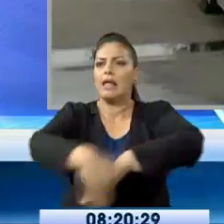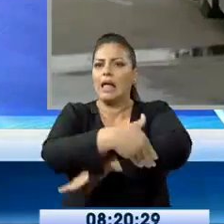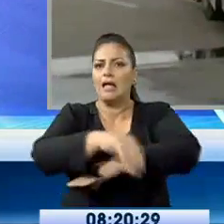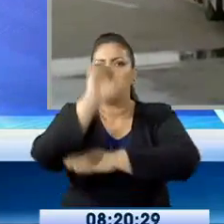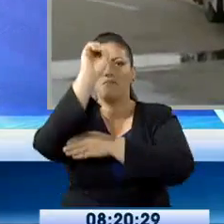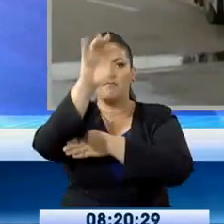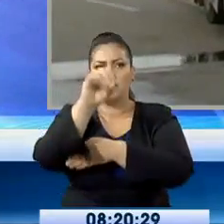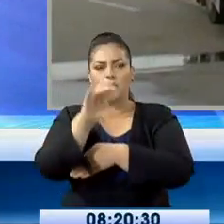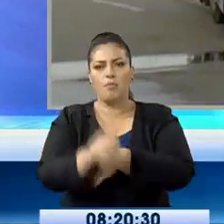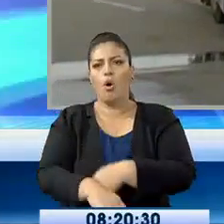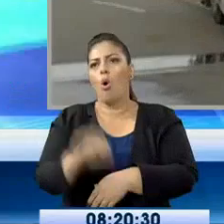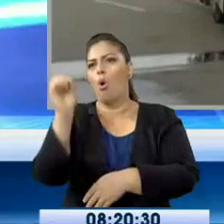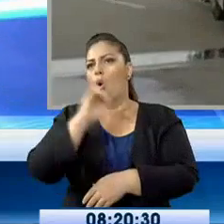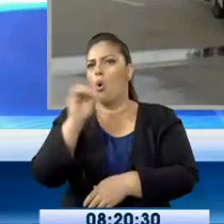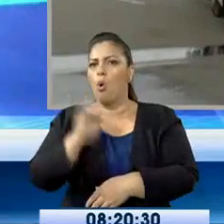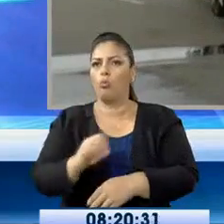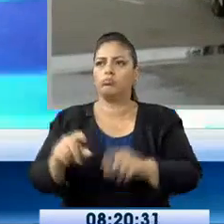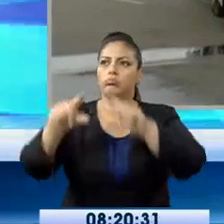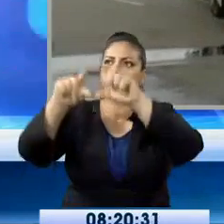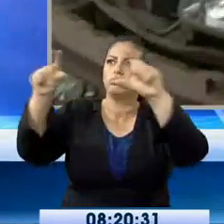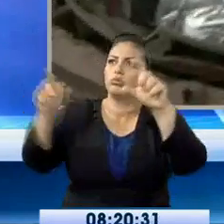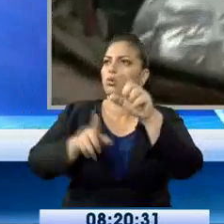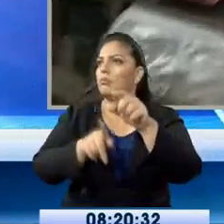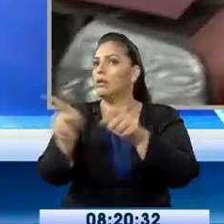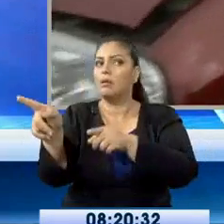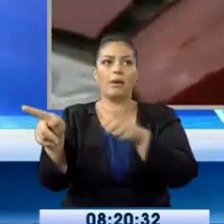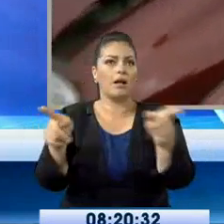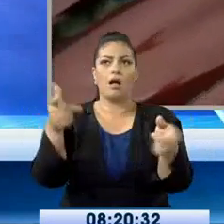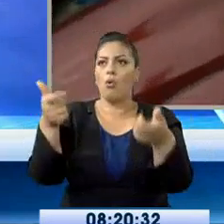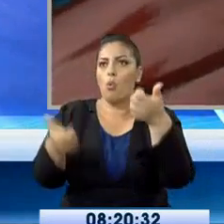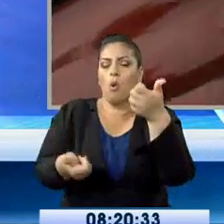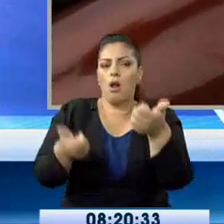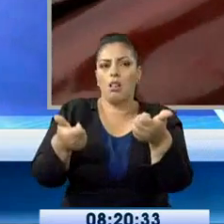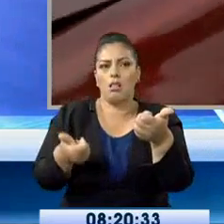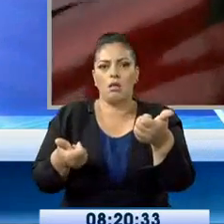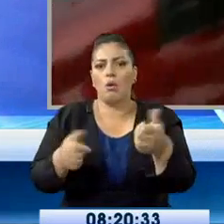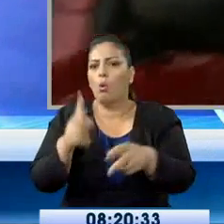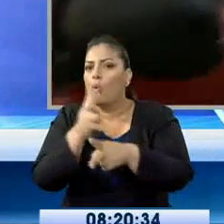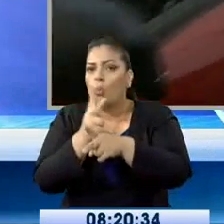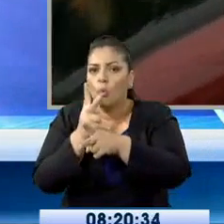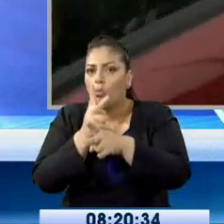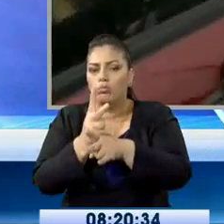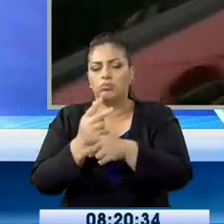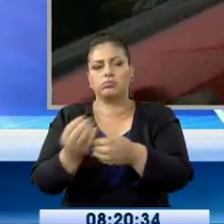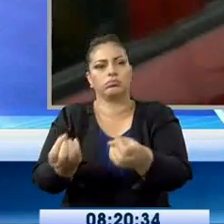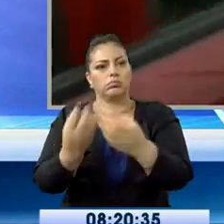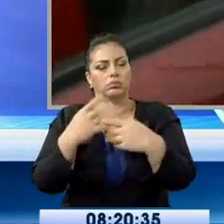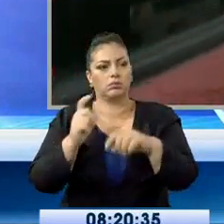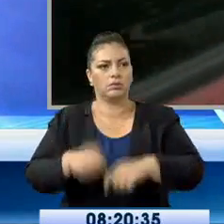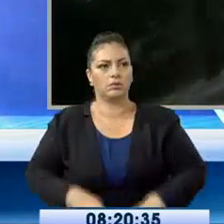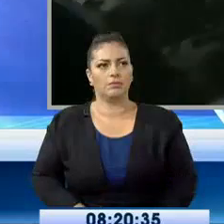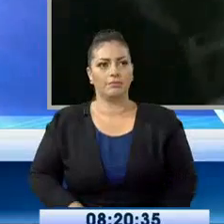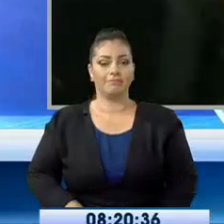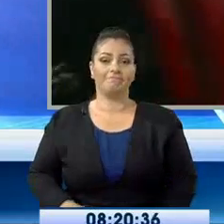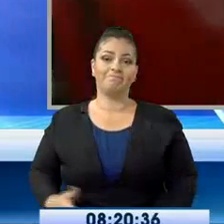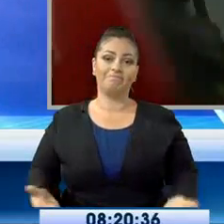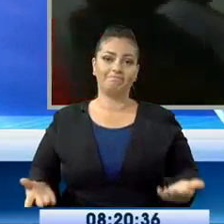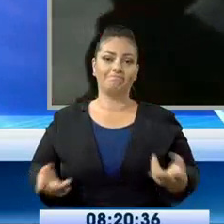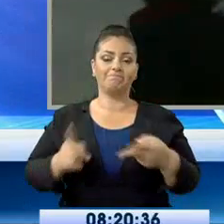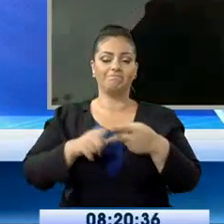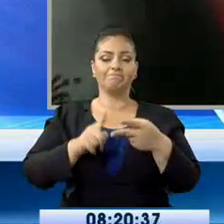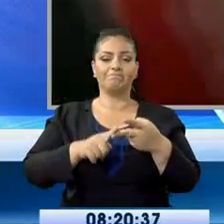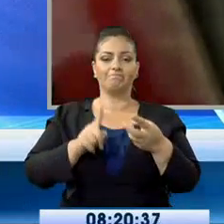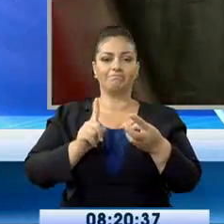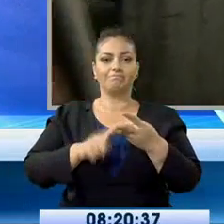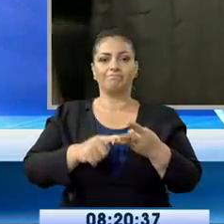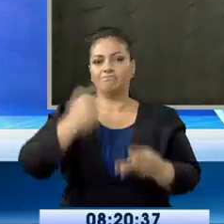tan curiosos porque miran las consecuencias. La curiosidad mató el gato. Ahí está. Parece que alguien se detuvo adelante, el que venía atrás también venía mirando y no se dio cuenta que el que se